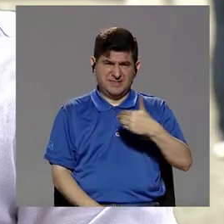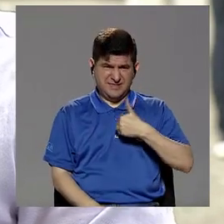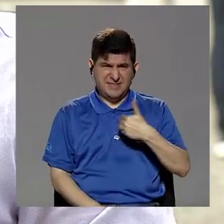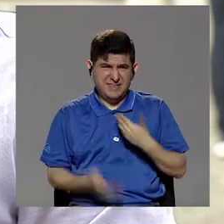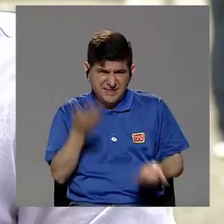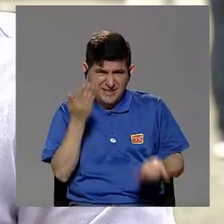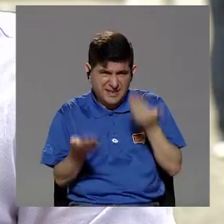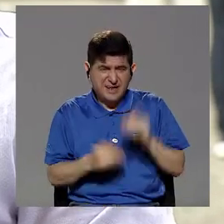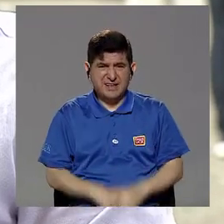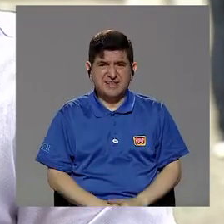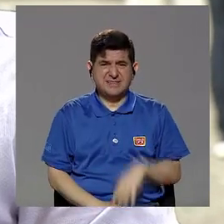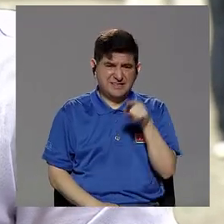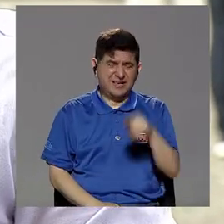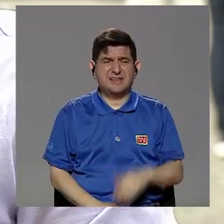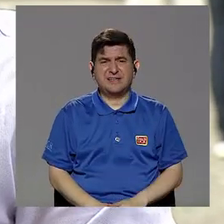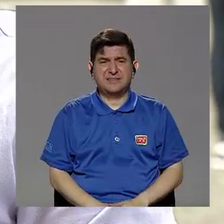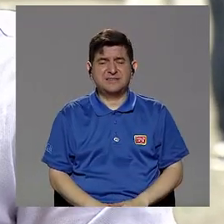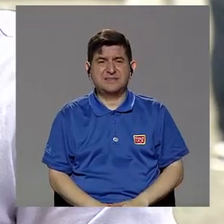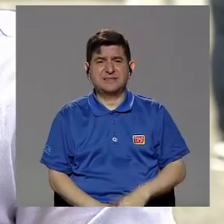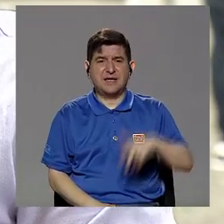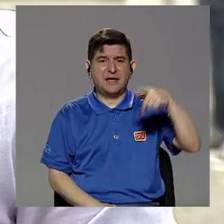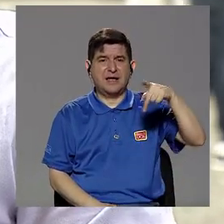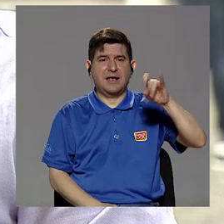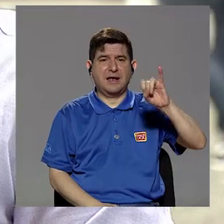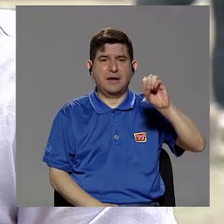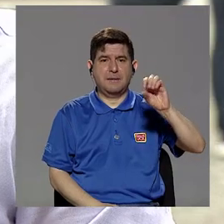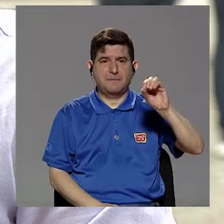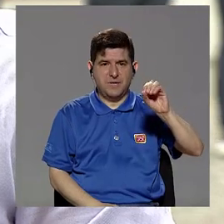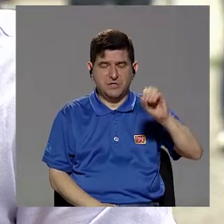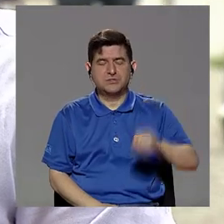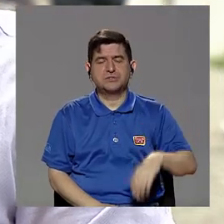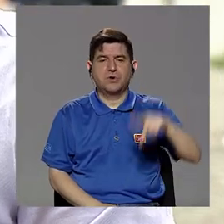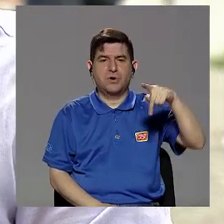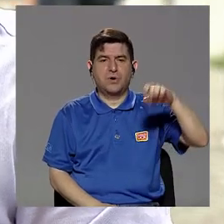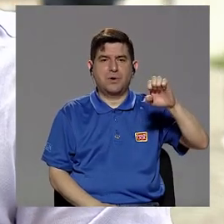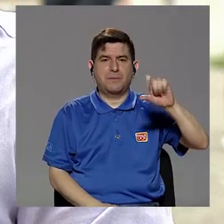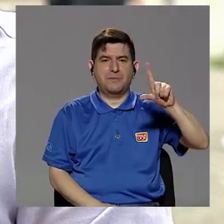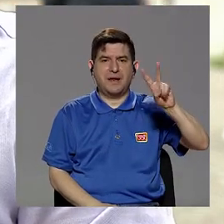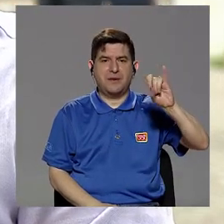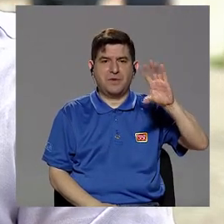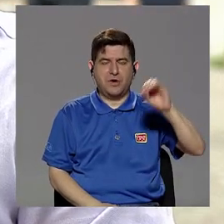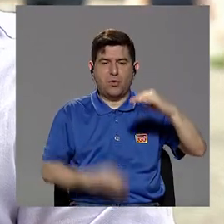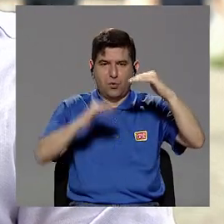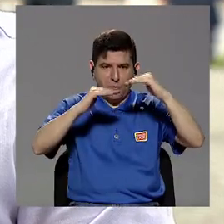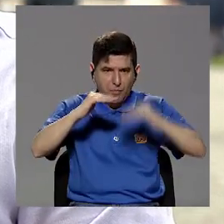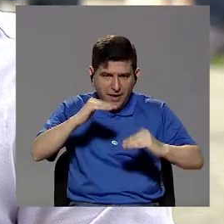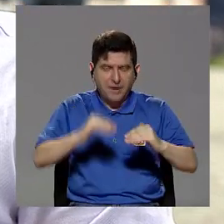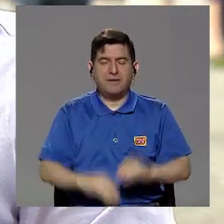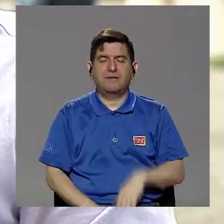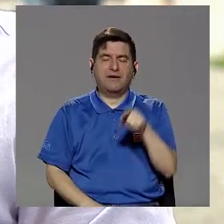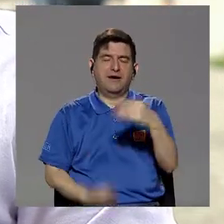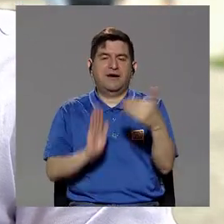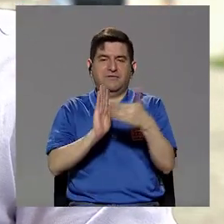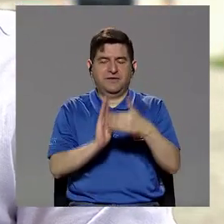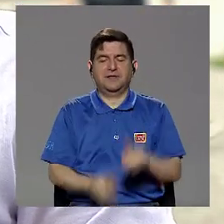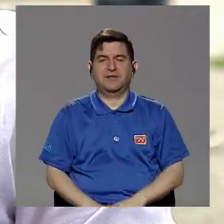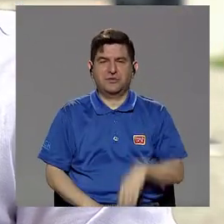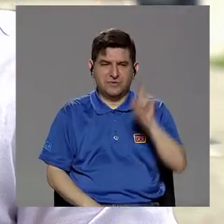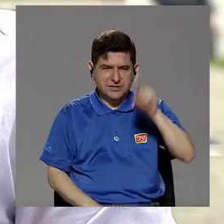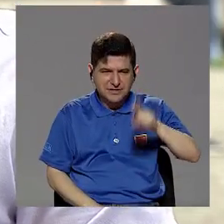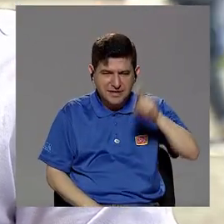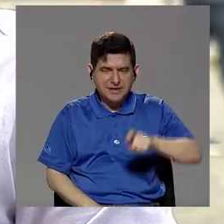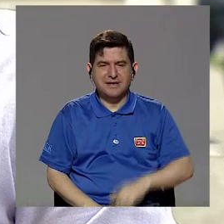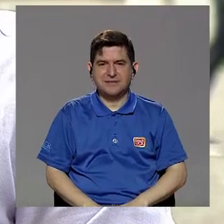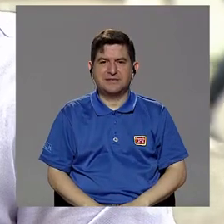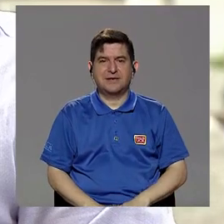un poquitito del piso pélvico, un poquitito más débil, y si tiene una infección, nos va a dar un poquitito más de incontinencia. Entonces, por un lado, hay que